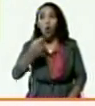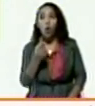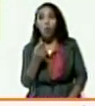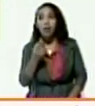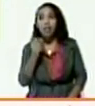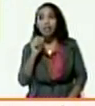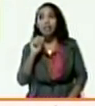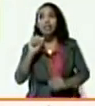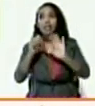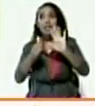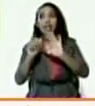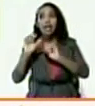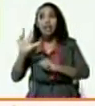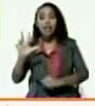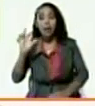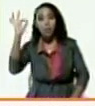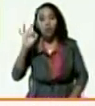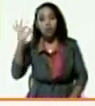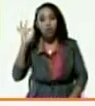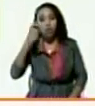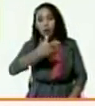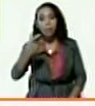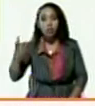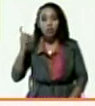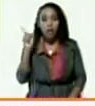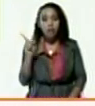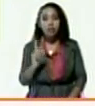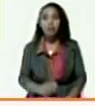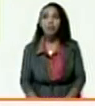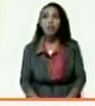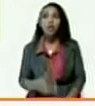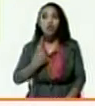54,36% del REC. Nosotros ahí en la visita